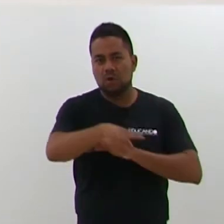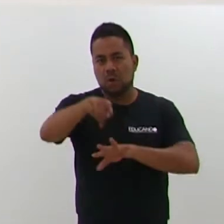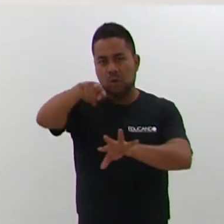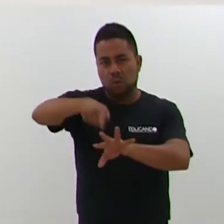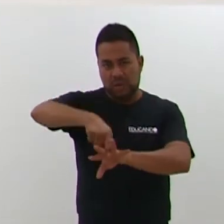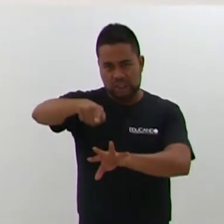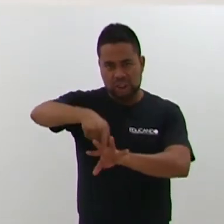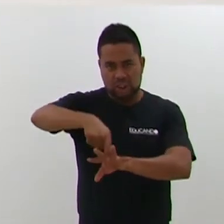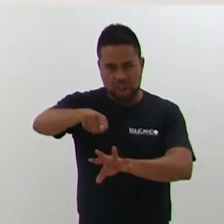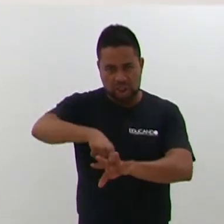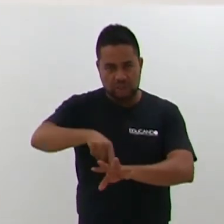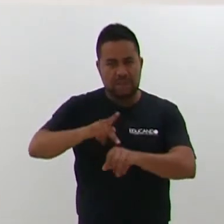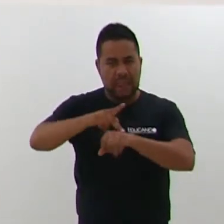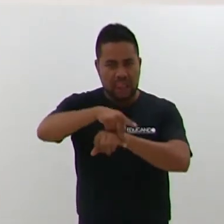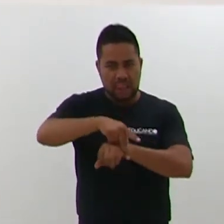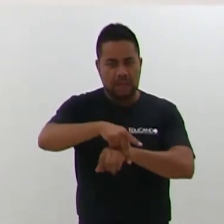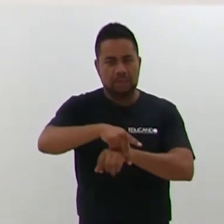guarache,